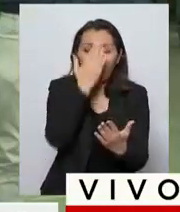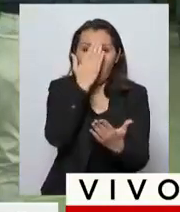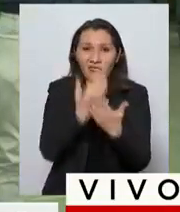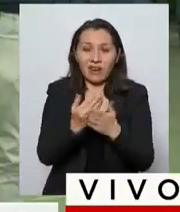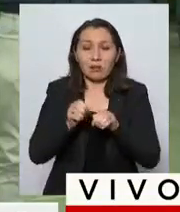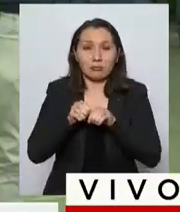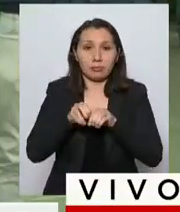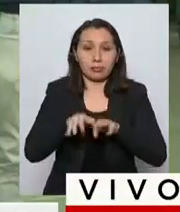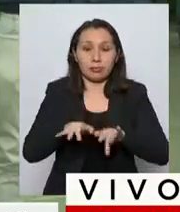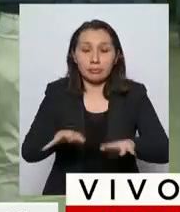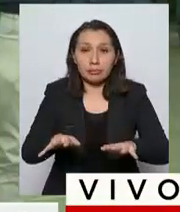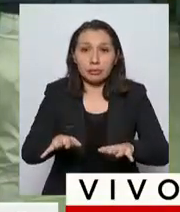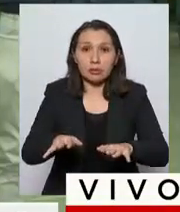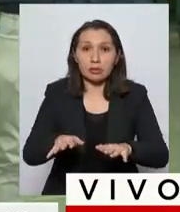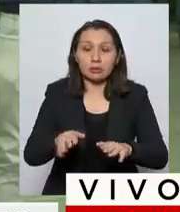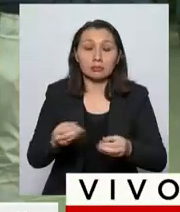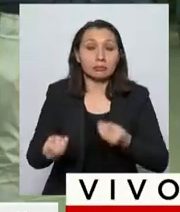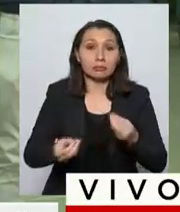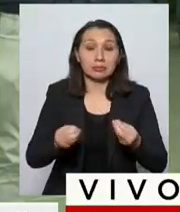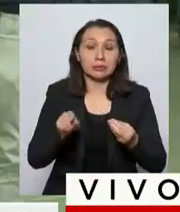la pandemia que